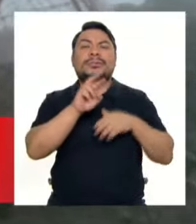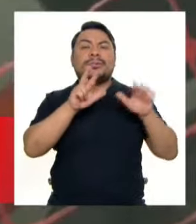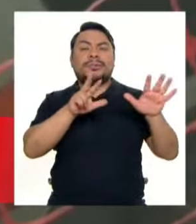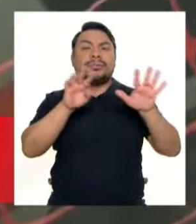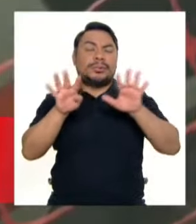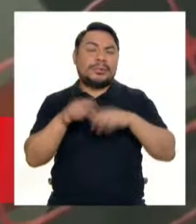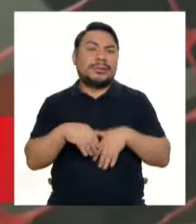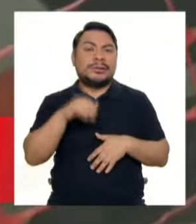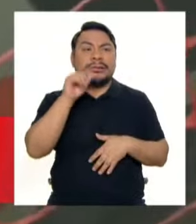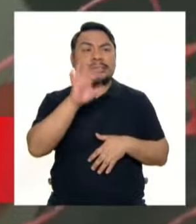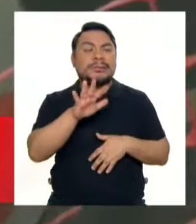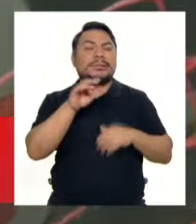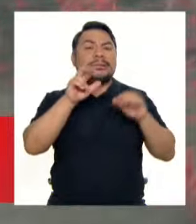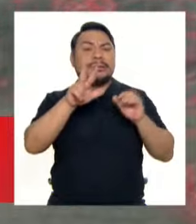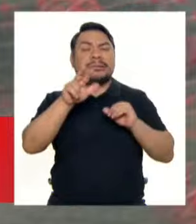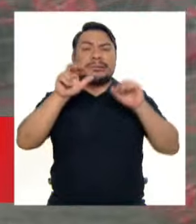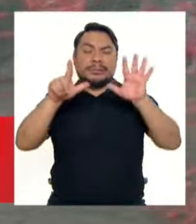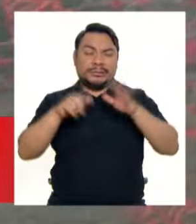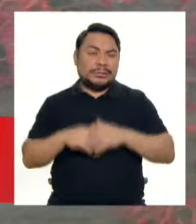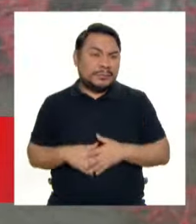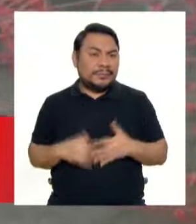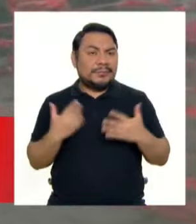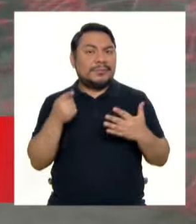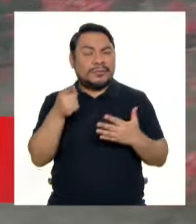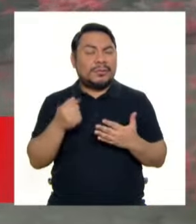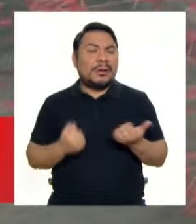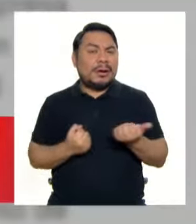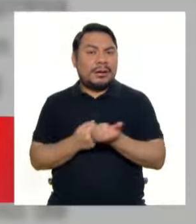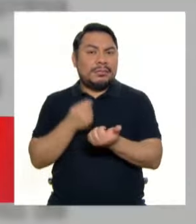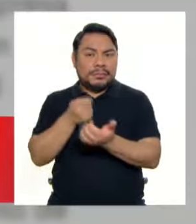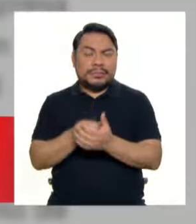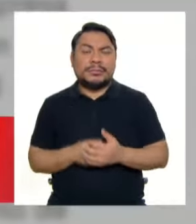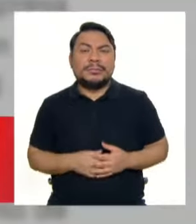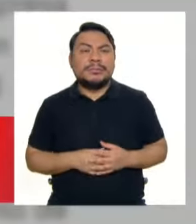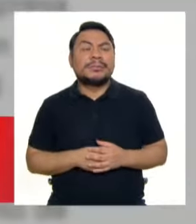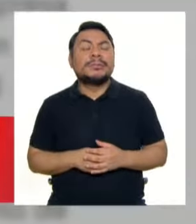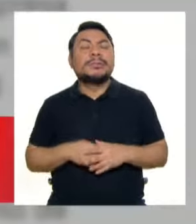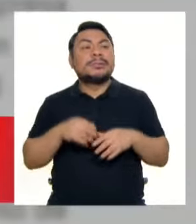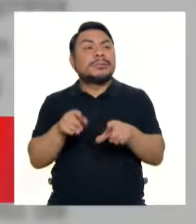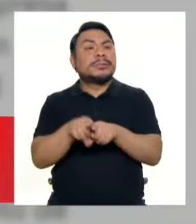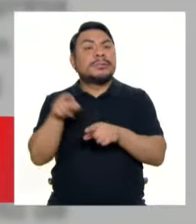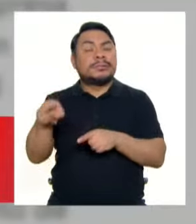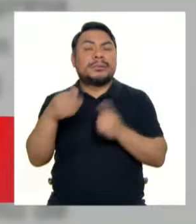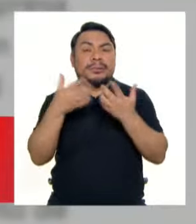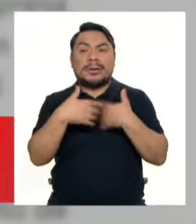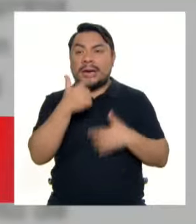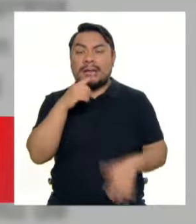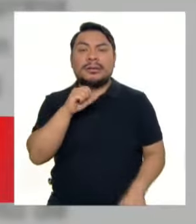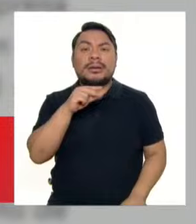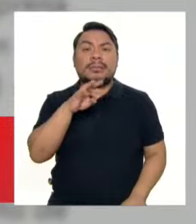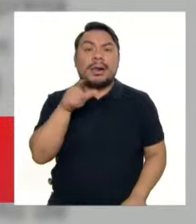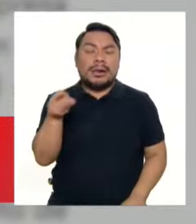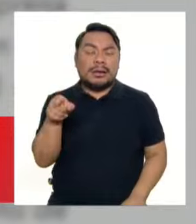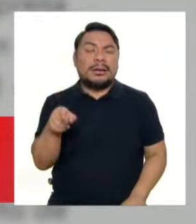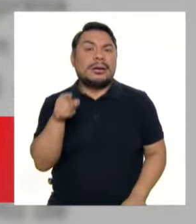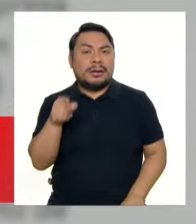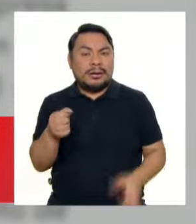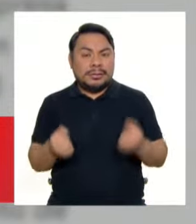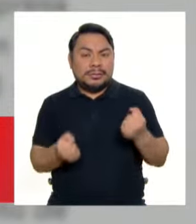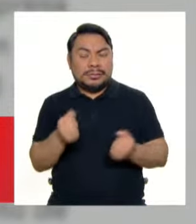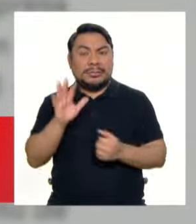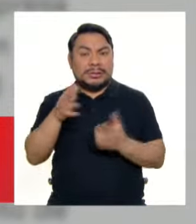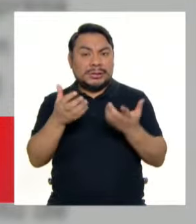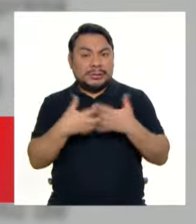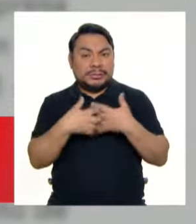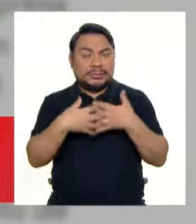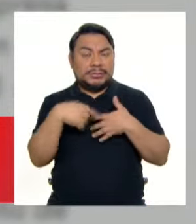289 537 para su colaboración en tanto sedapal informó que el vehículo es propiedad de